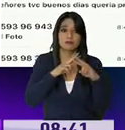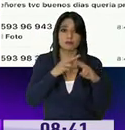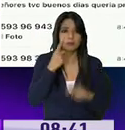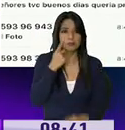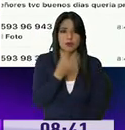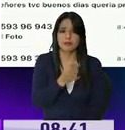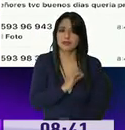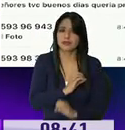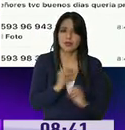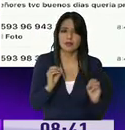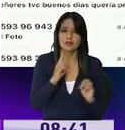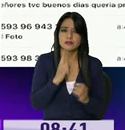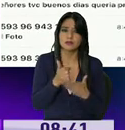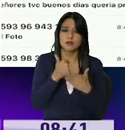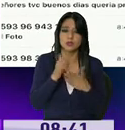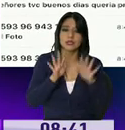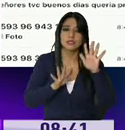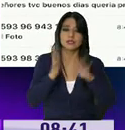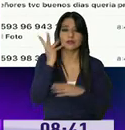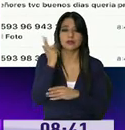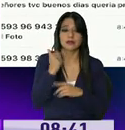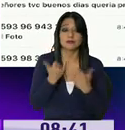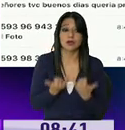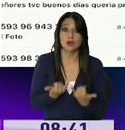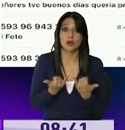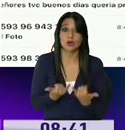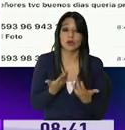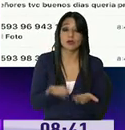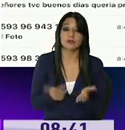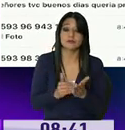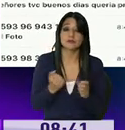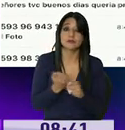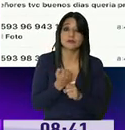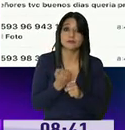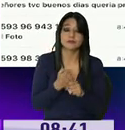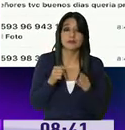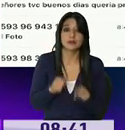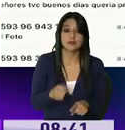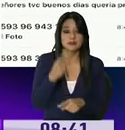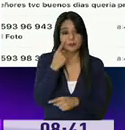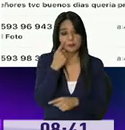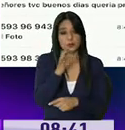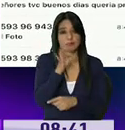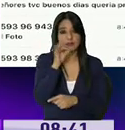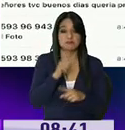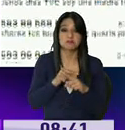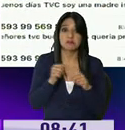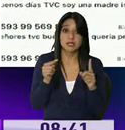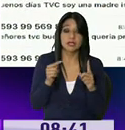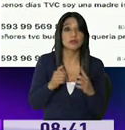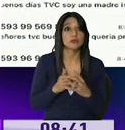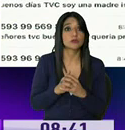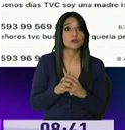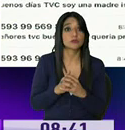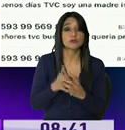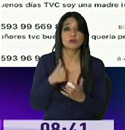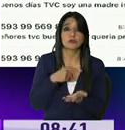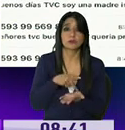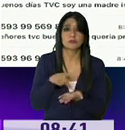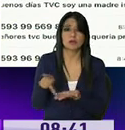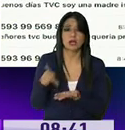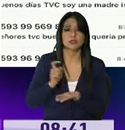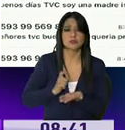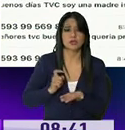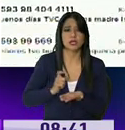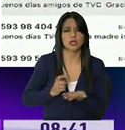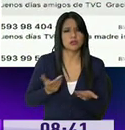dijeron que tenemos que aislarnos 15 días. Y ahora, para volver a trabajar, nos dicen que tenemos que hacernos las pruebas. Y lo peor es que tenemos que pagar de nuestro bolsillo.